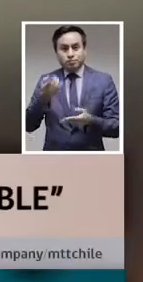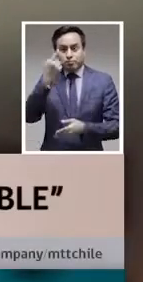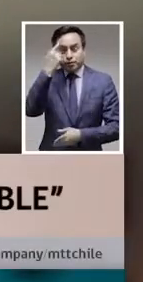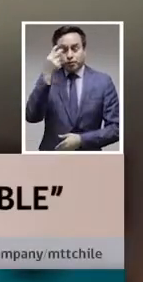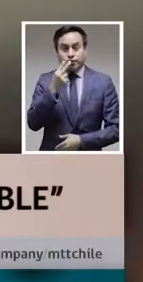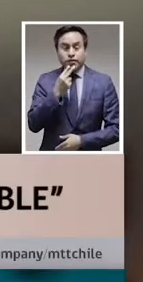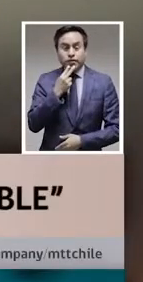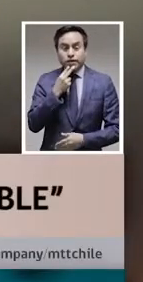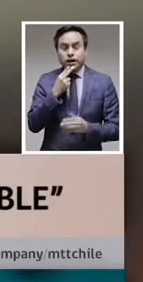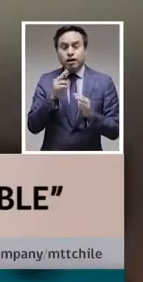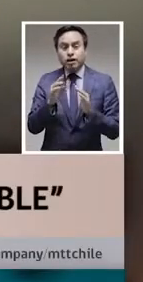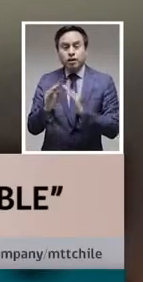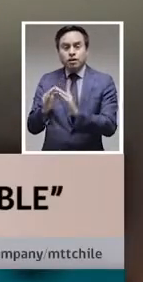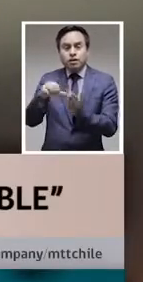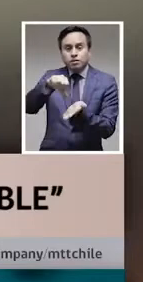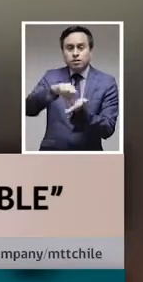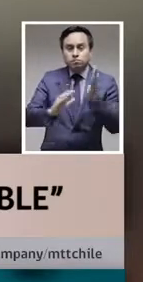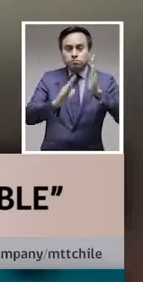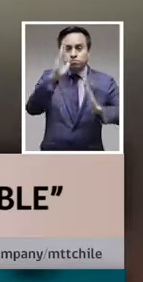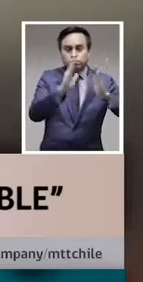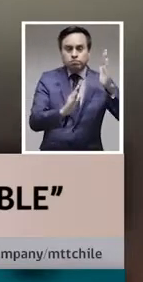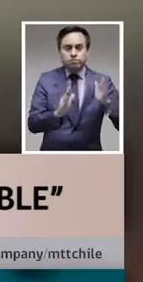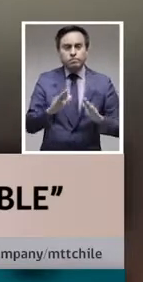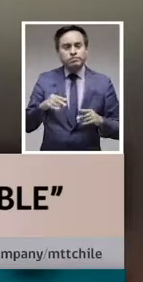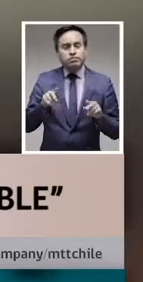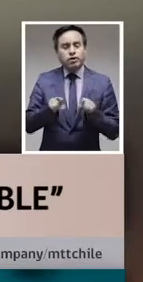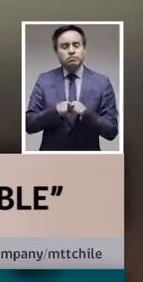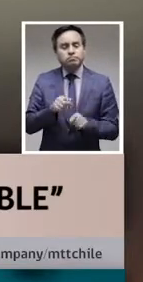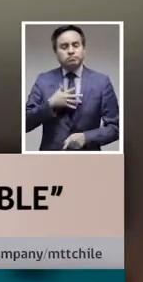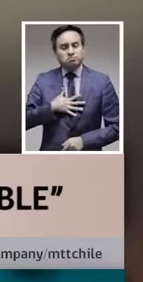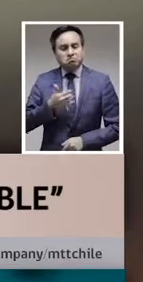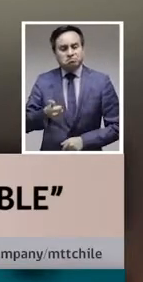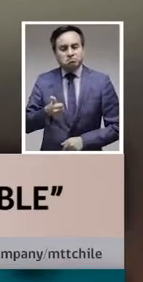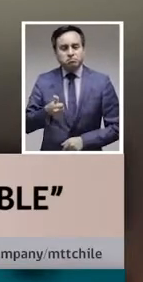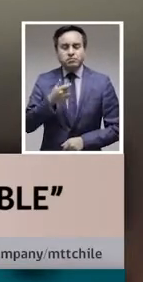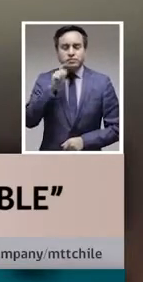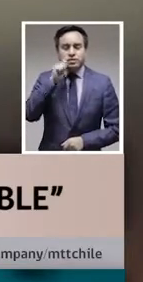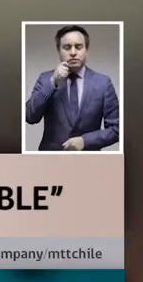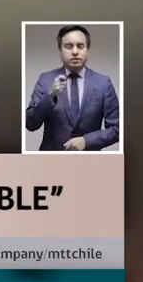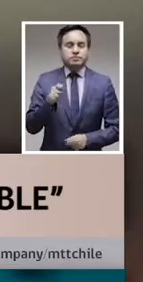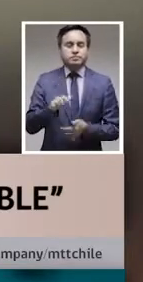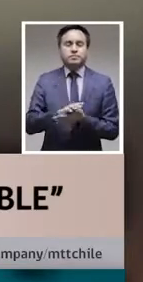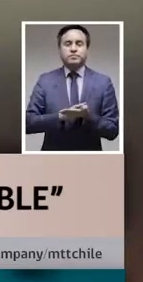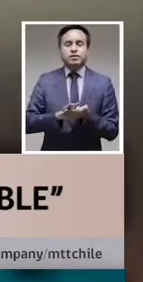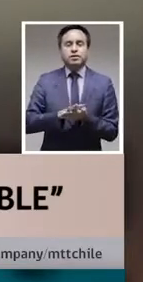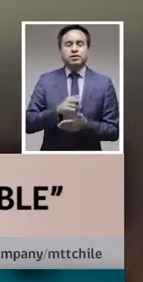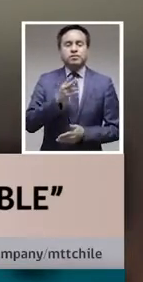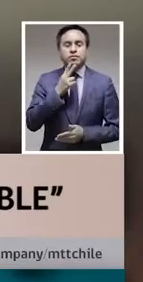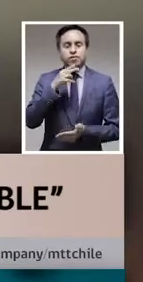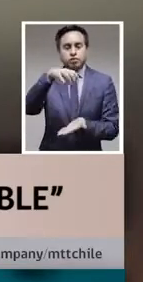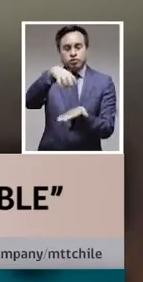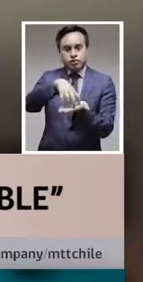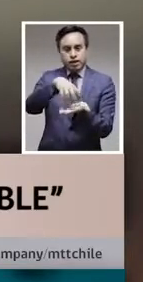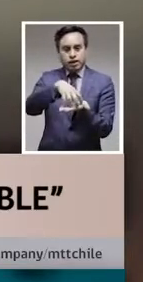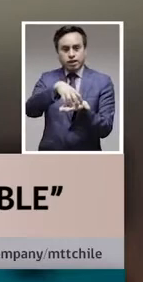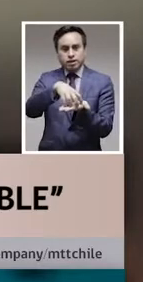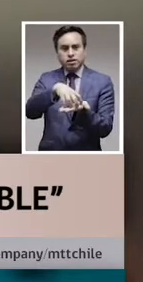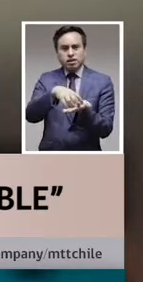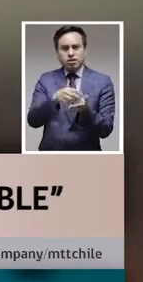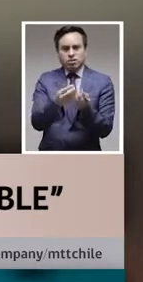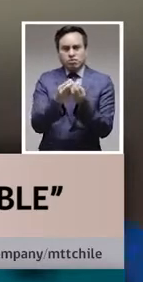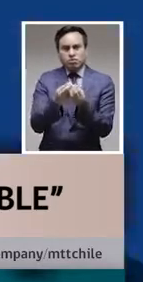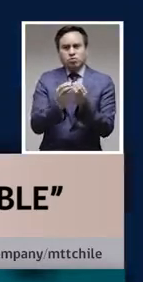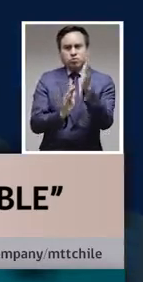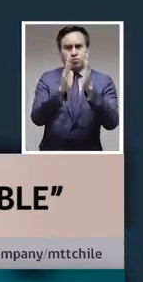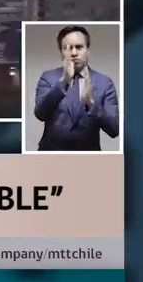vida urbana sea agradable. ¿A qué me refiero? A que cuando vivimos en ciudades densas como